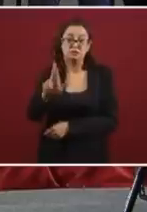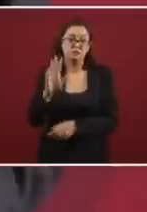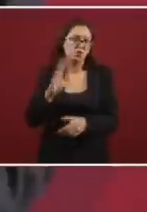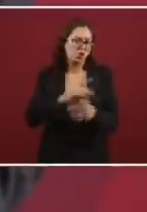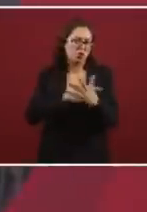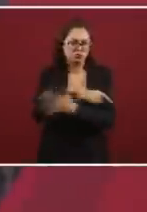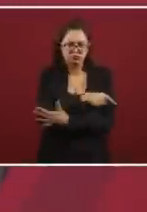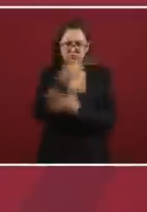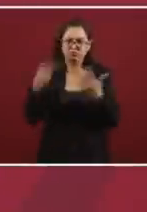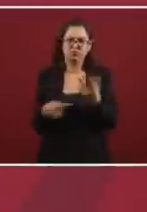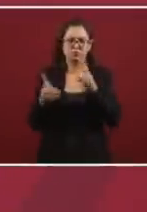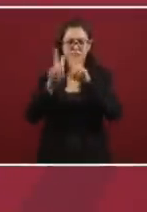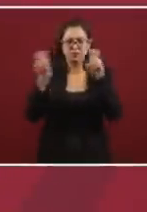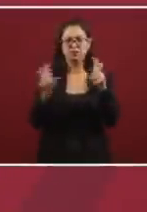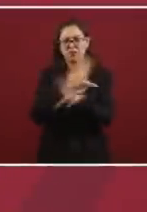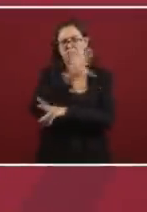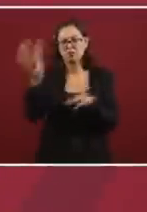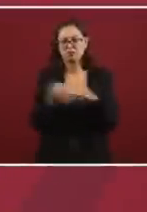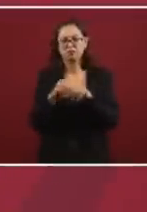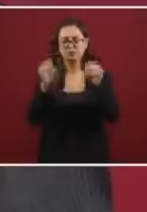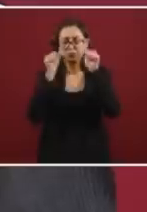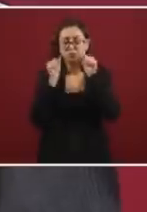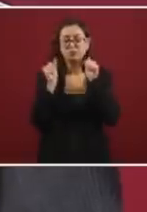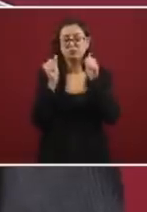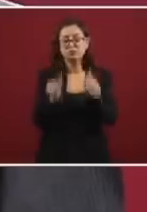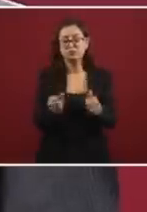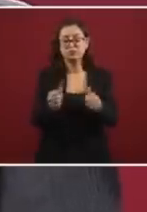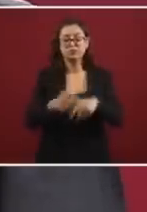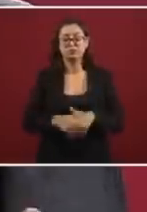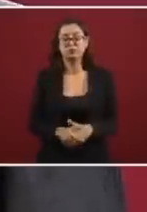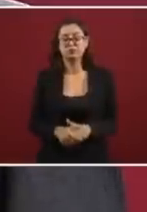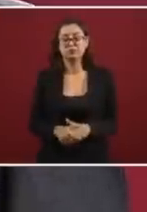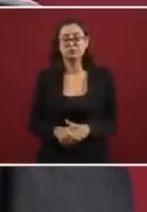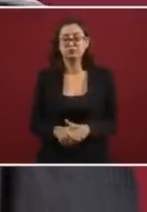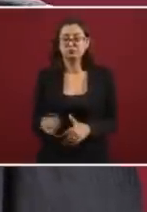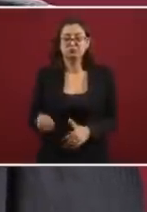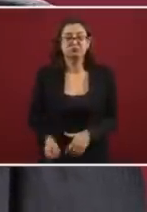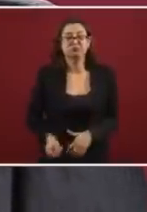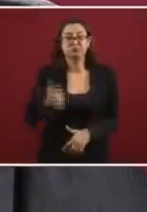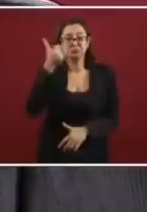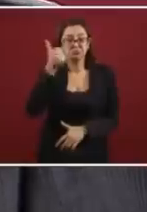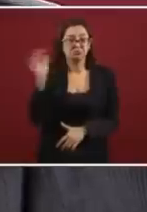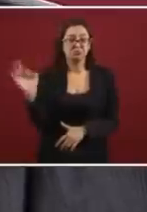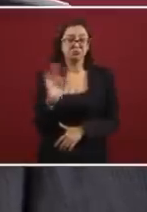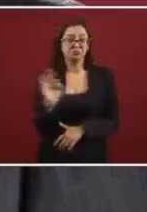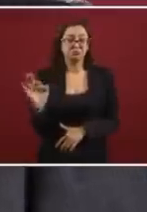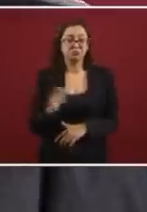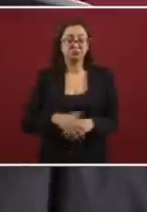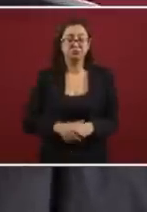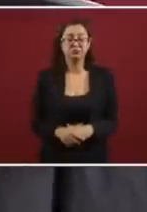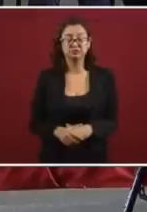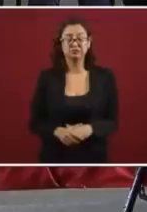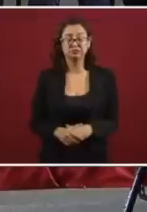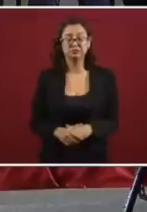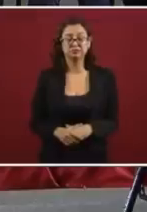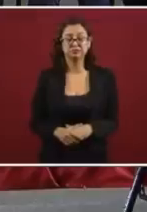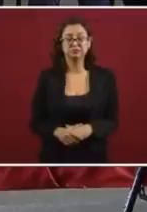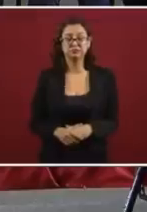todos estos asuntos como nunca y ahora